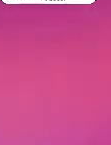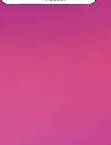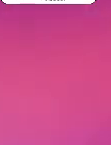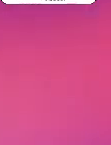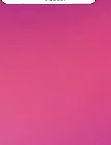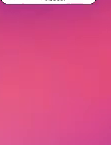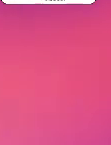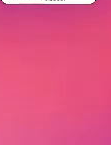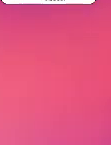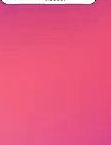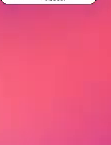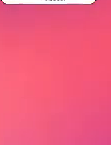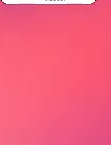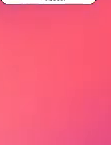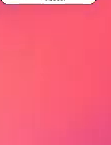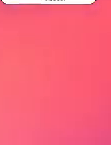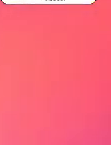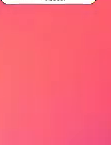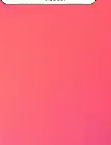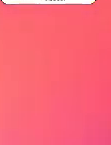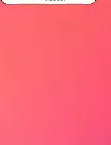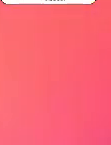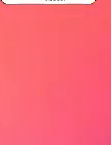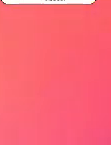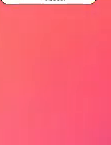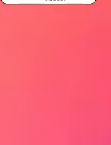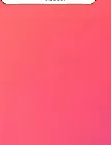número de teléfono para secundaria es el 55 36 01.